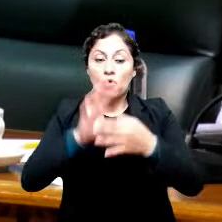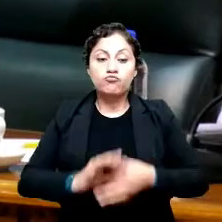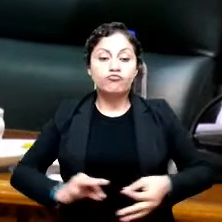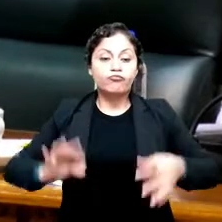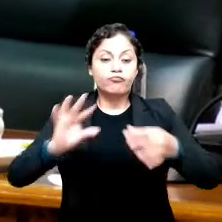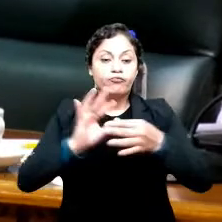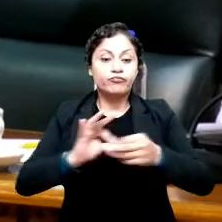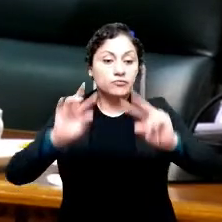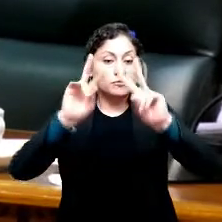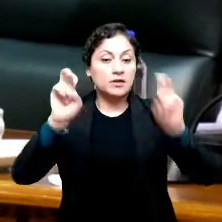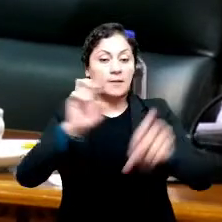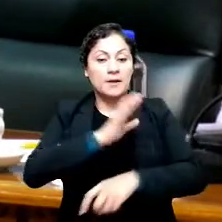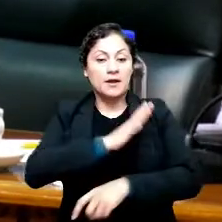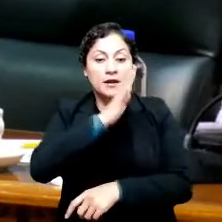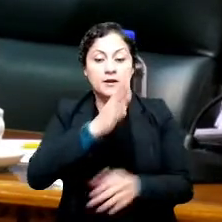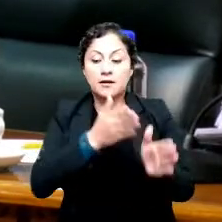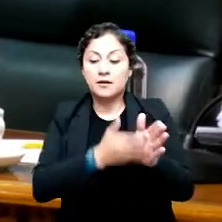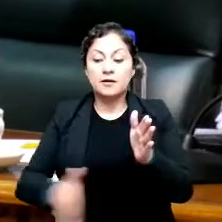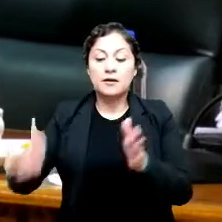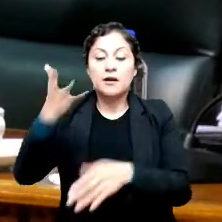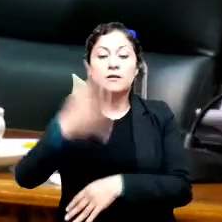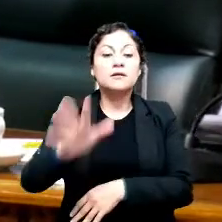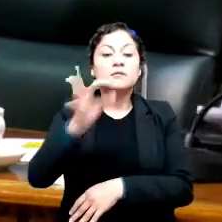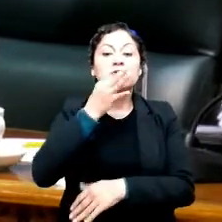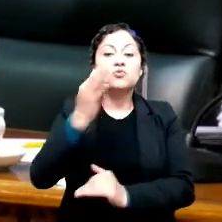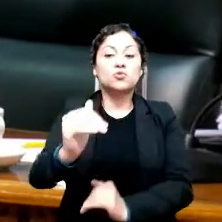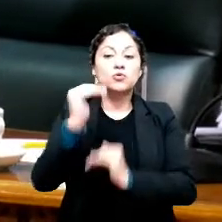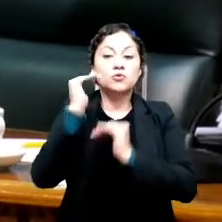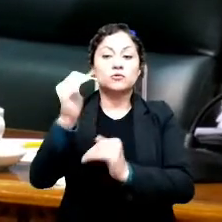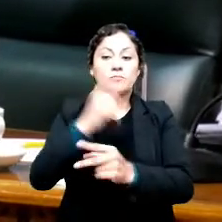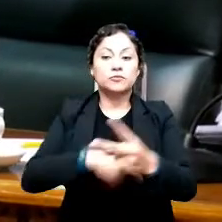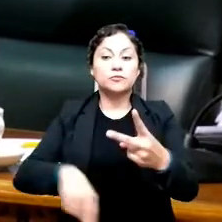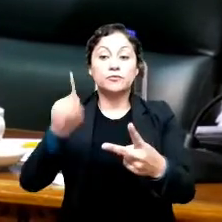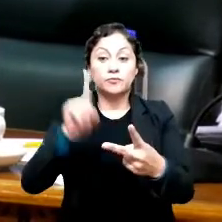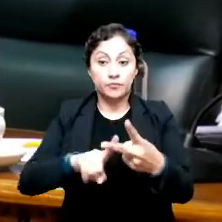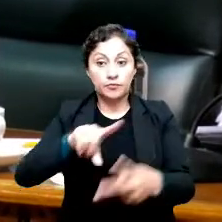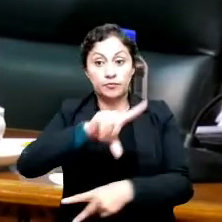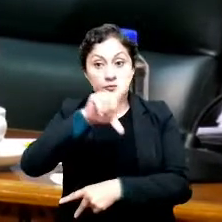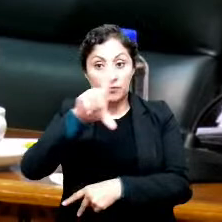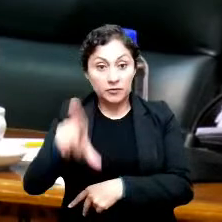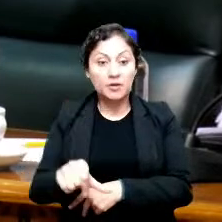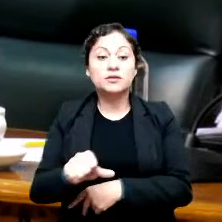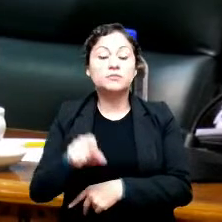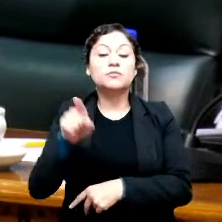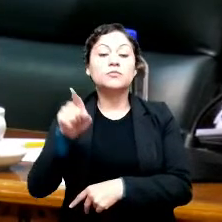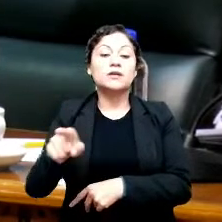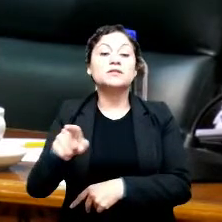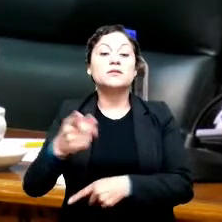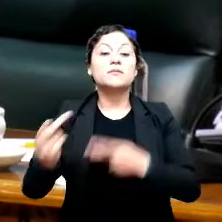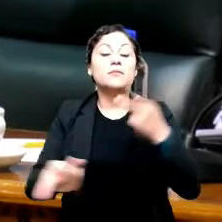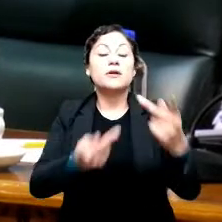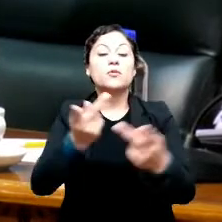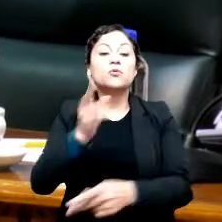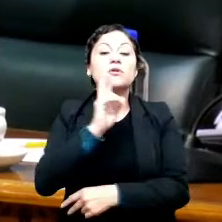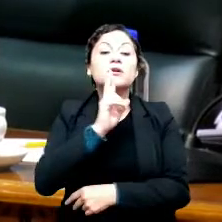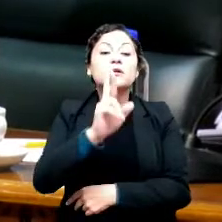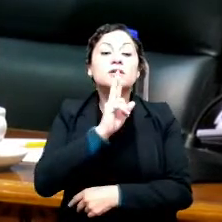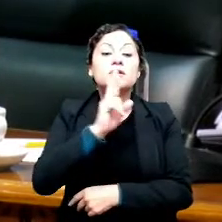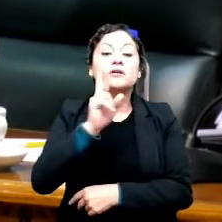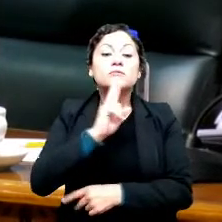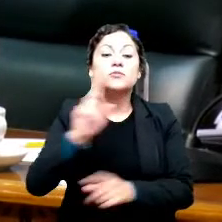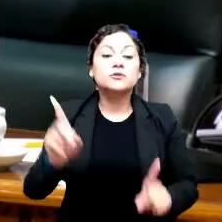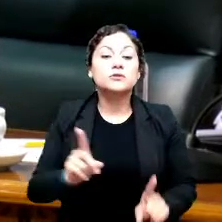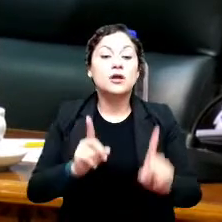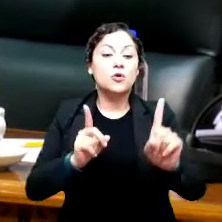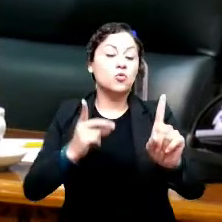general hasta por el término de 10 minutos. 2. En la etapa de preguntas y respuestas participará un diputado